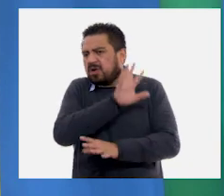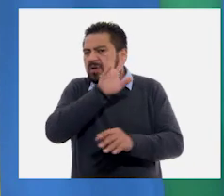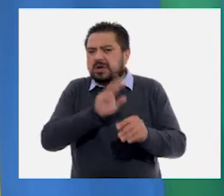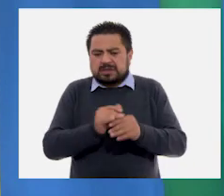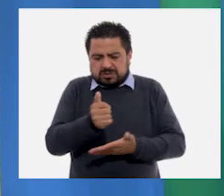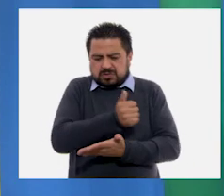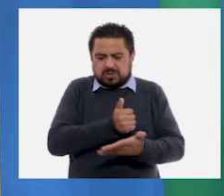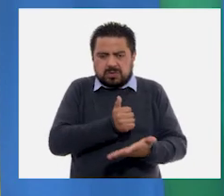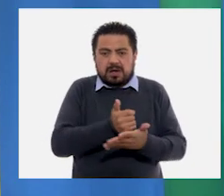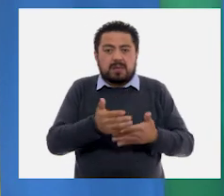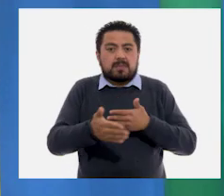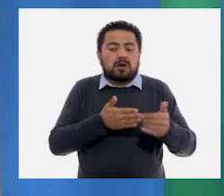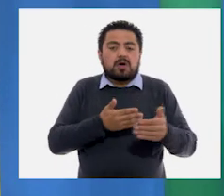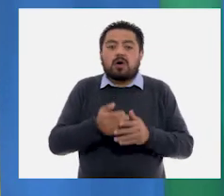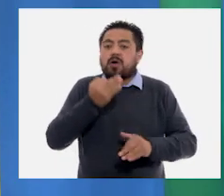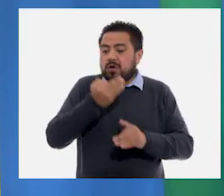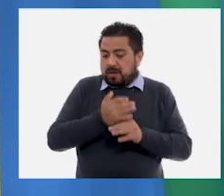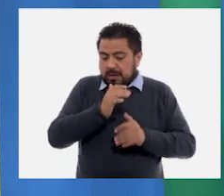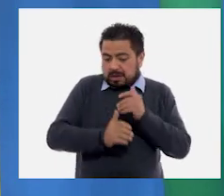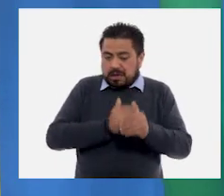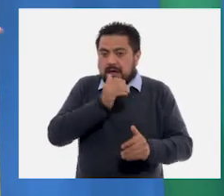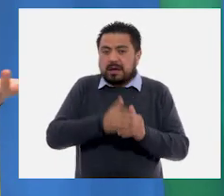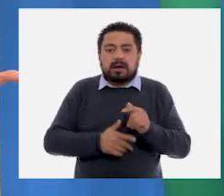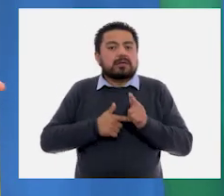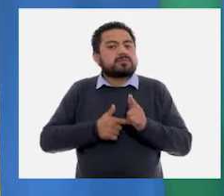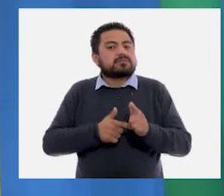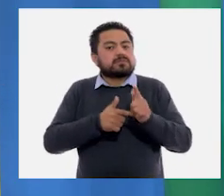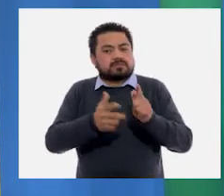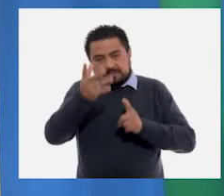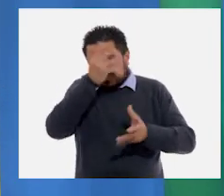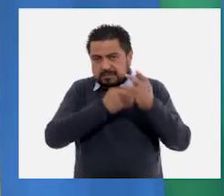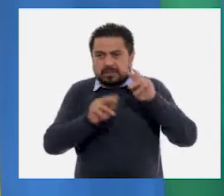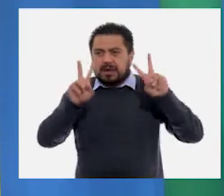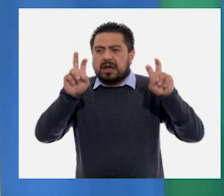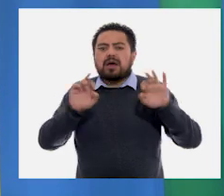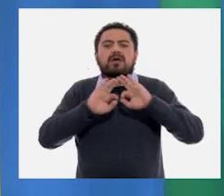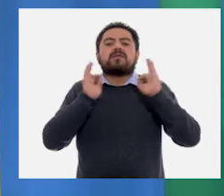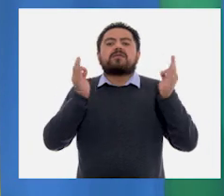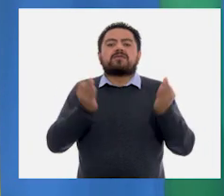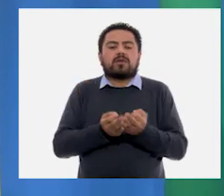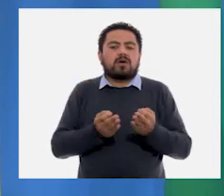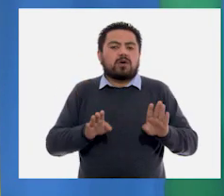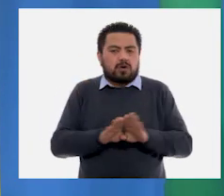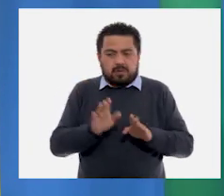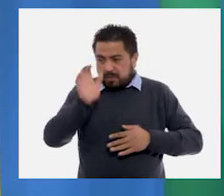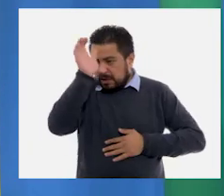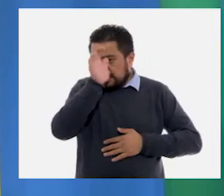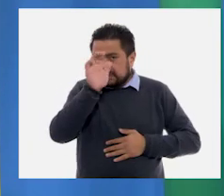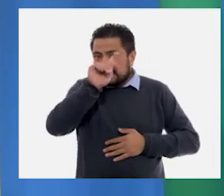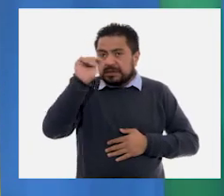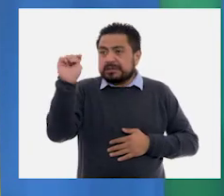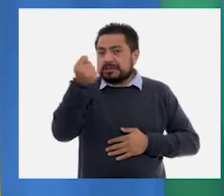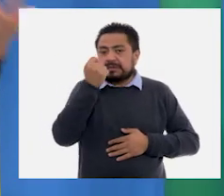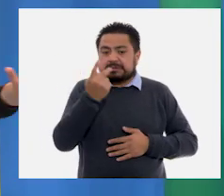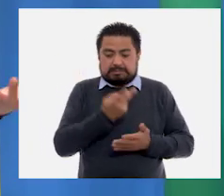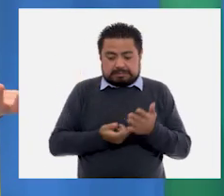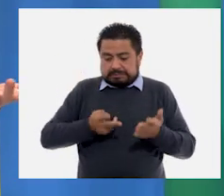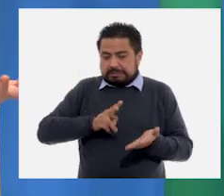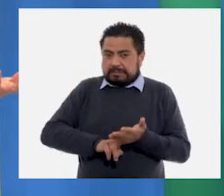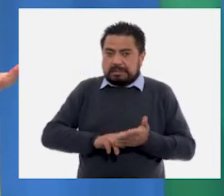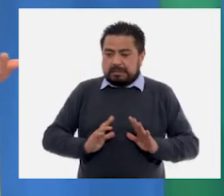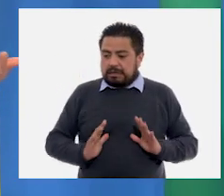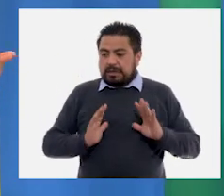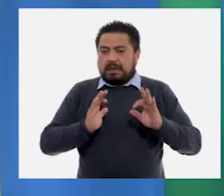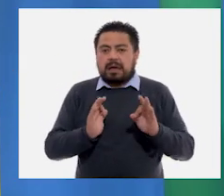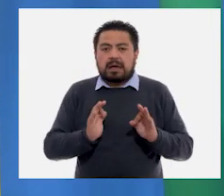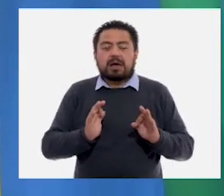modernas. Por ahora hemos terminado, pero seguiremos aprendiendo acerca de las formas en las que la ciencia y la tecnología influyeron en la